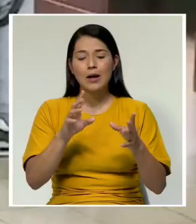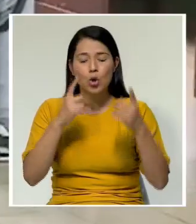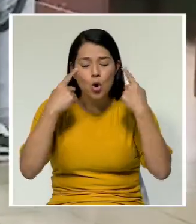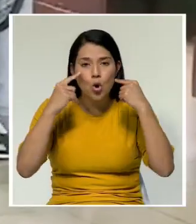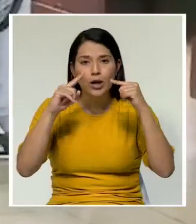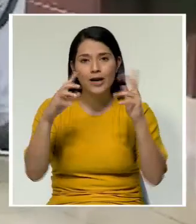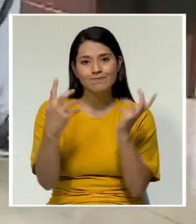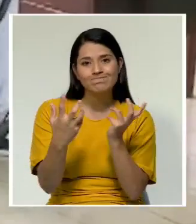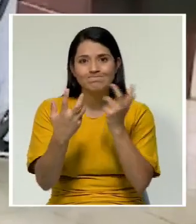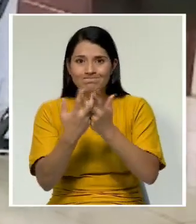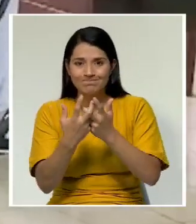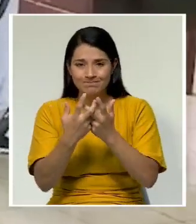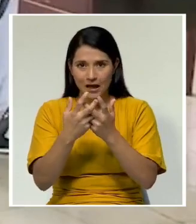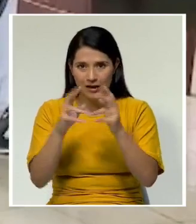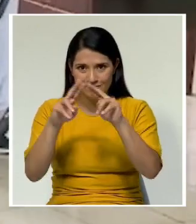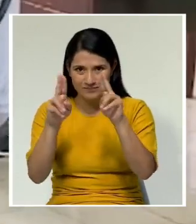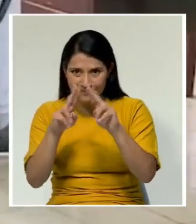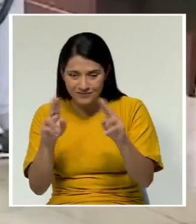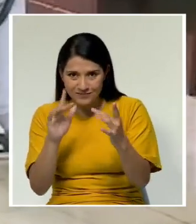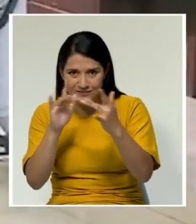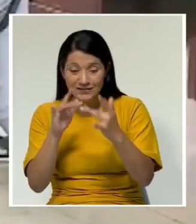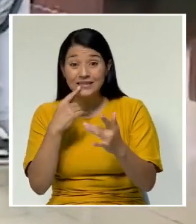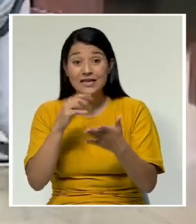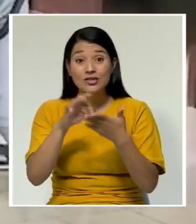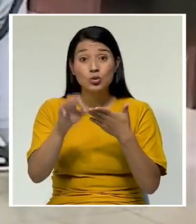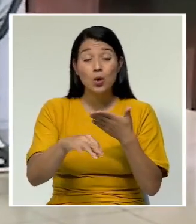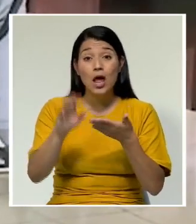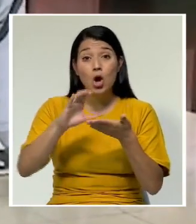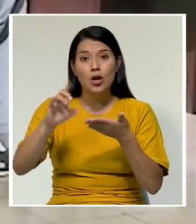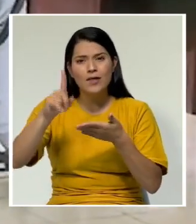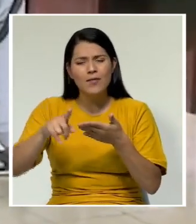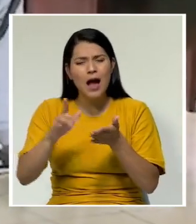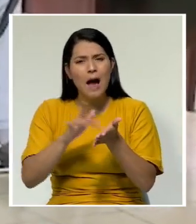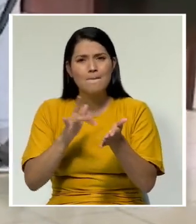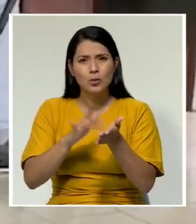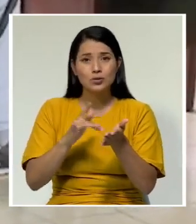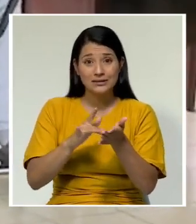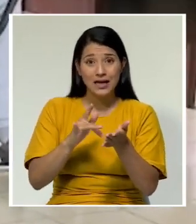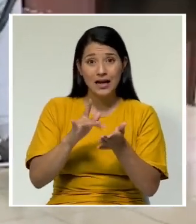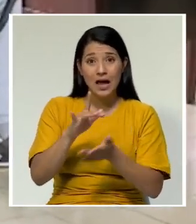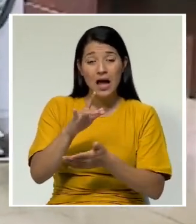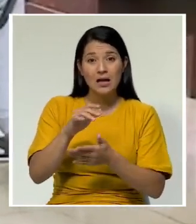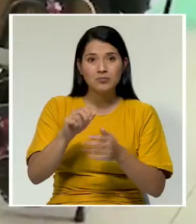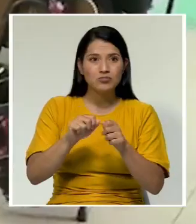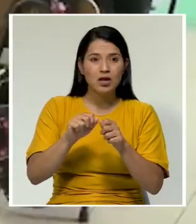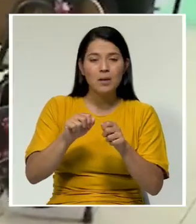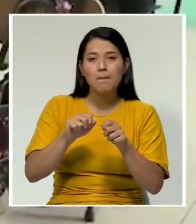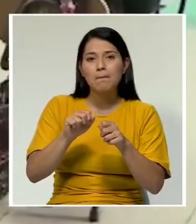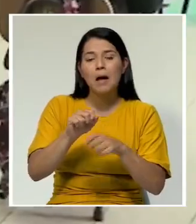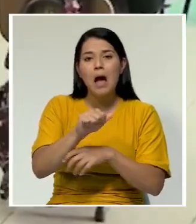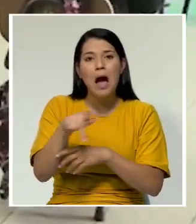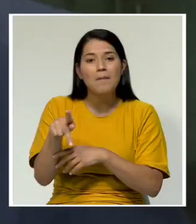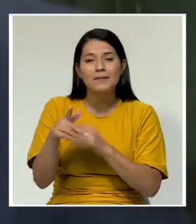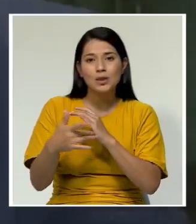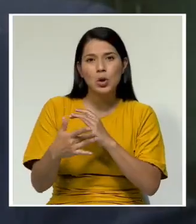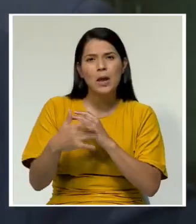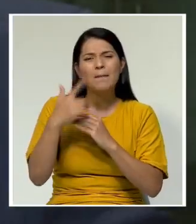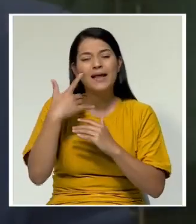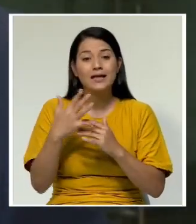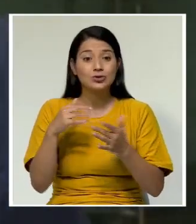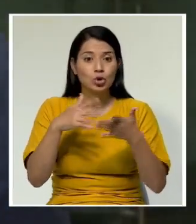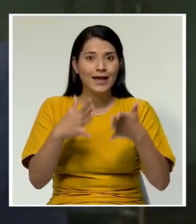grandes deudas del sistema educativo de este país es no haber dado el salto a la virtualidad. Según considera, las escuelas y colegios deberían aprovechar